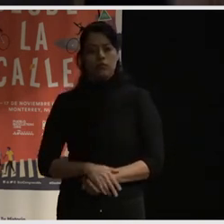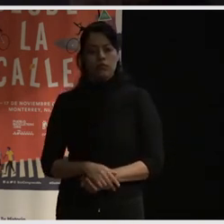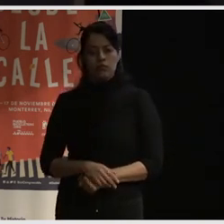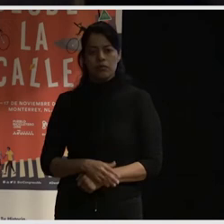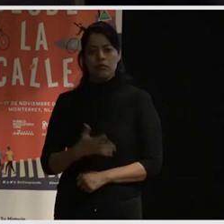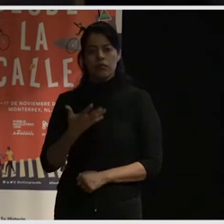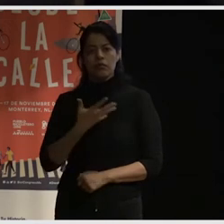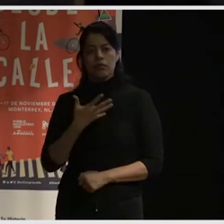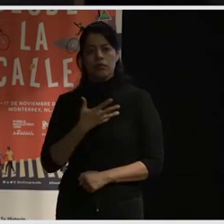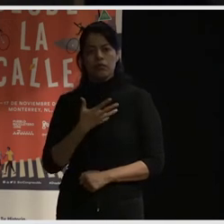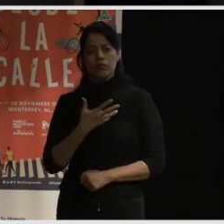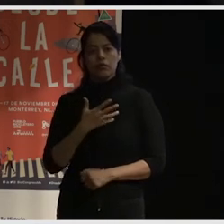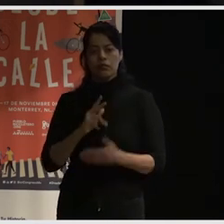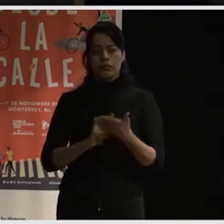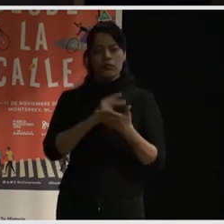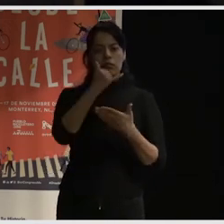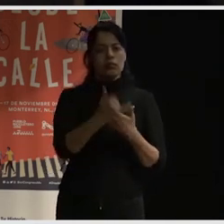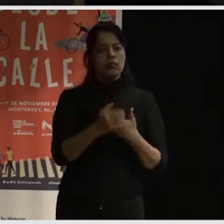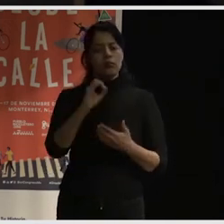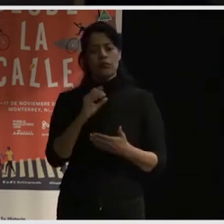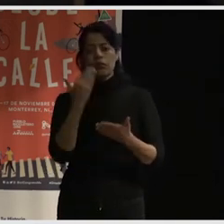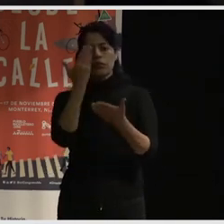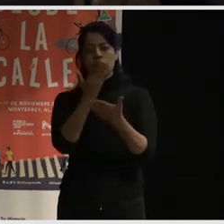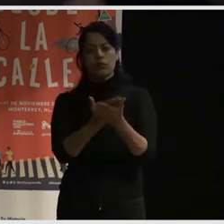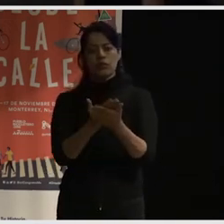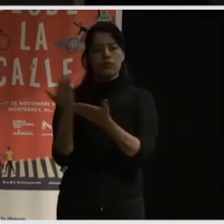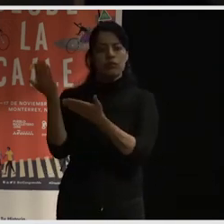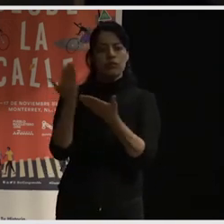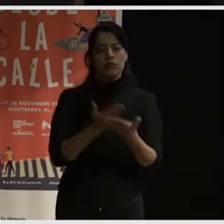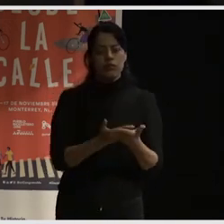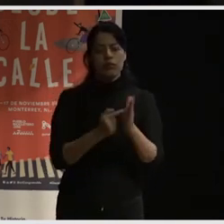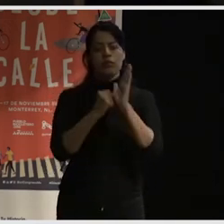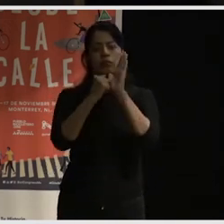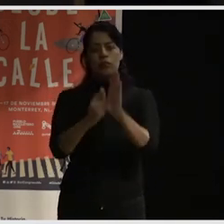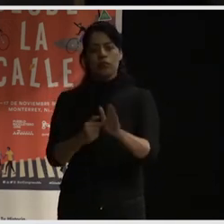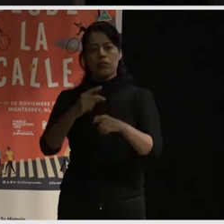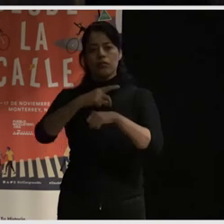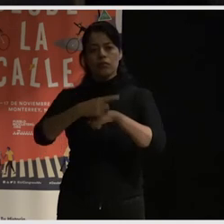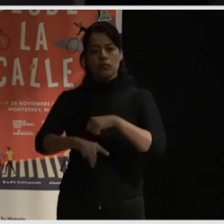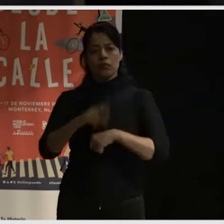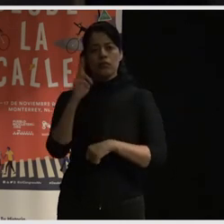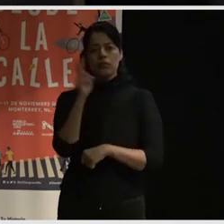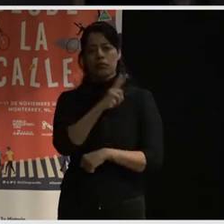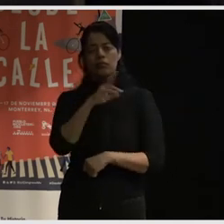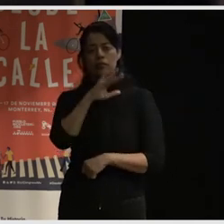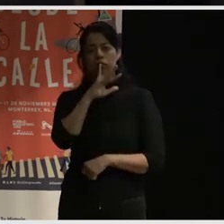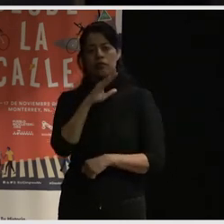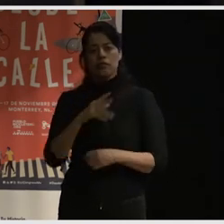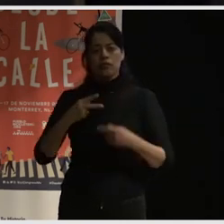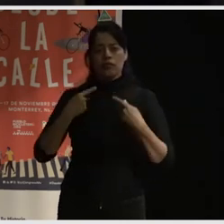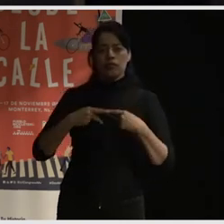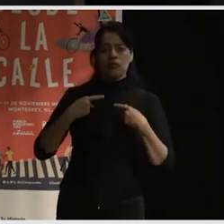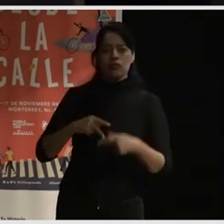algún proyecto una propuesta para traer todo el daño que nos está haciendo respirar aire contaminado hacia las